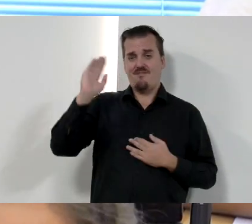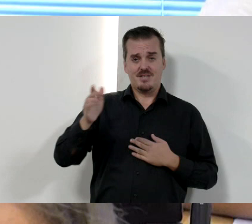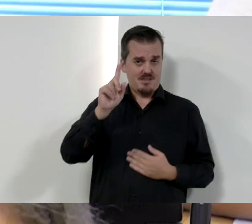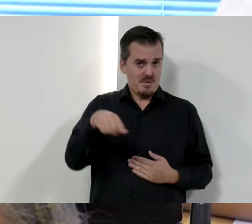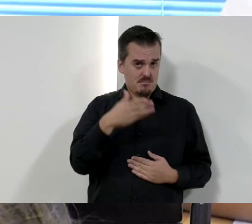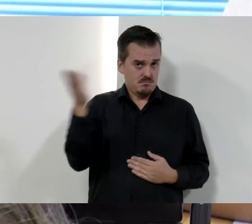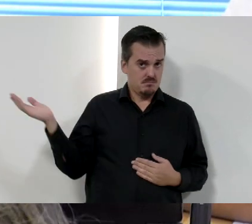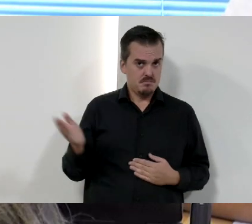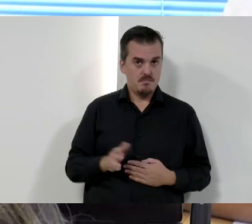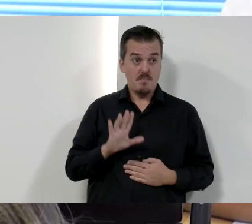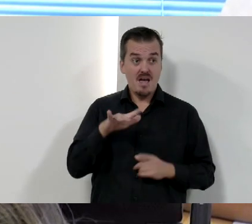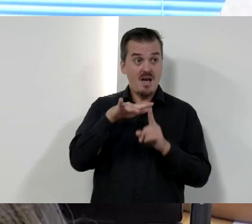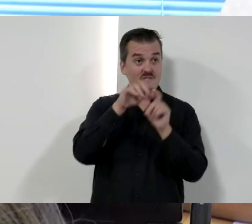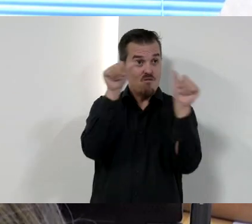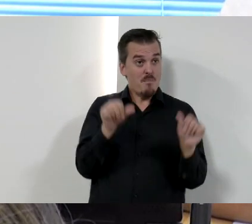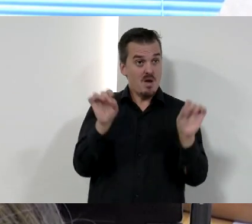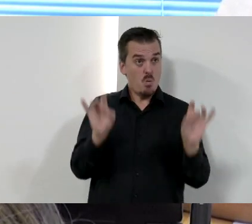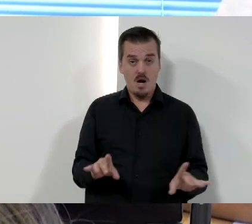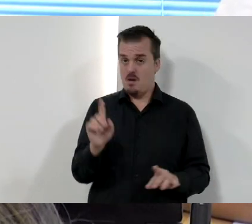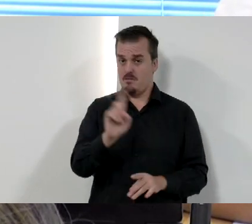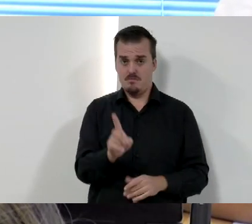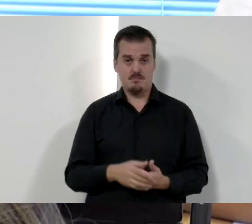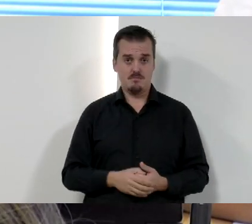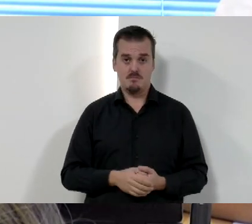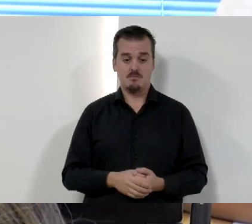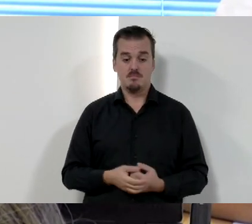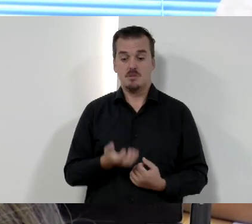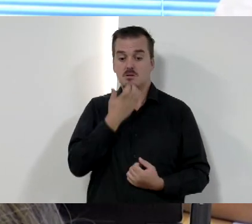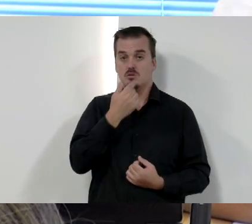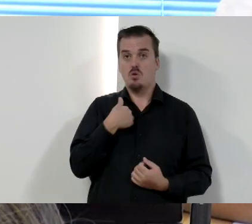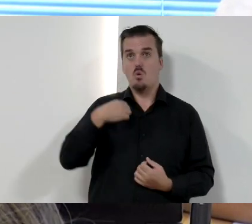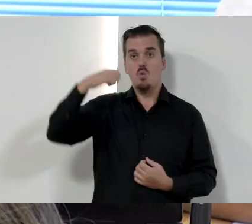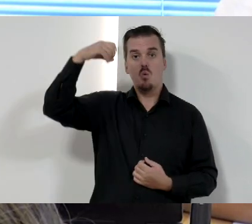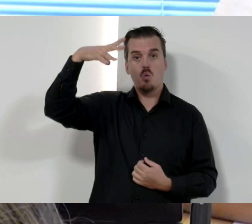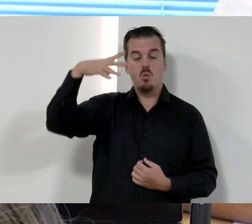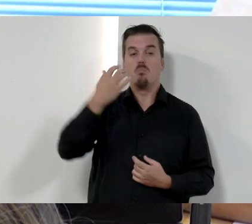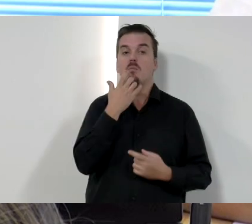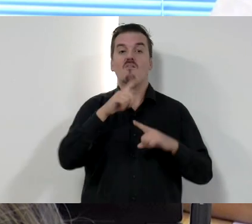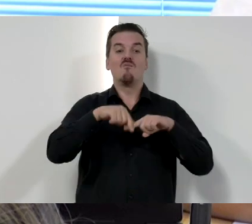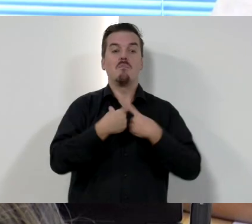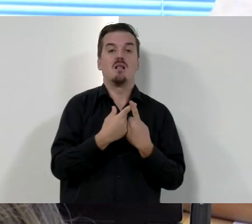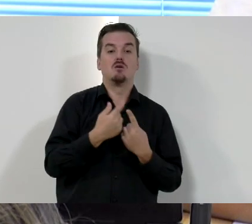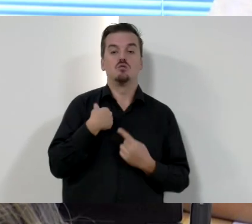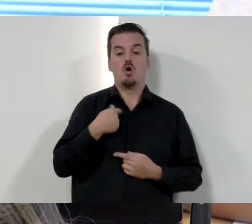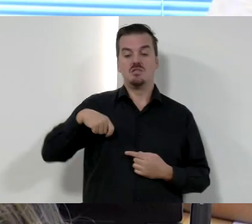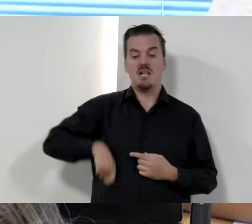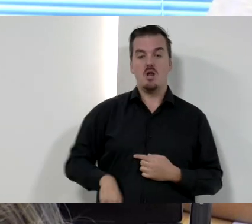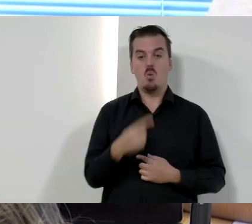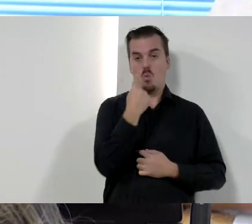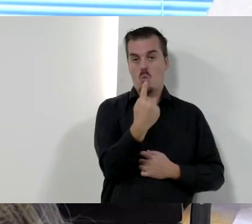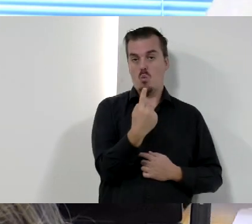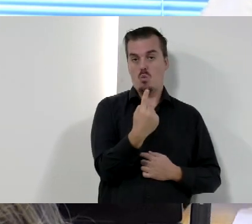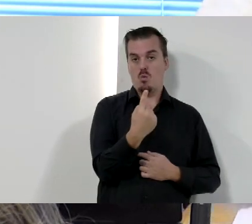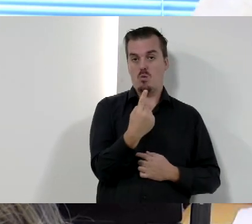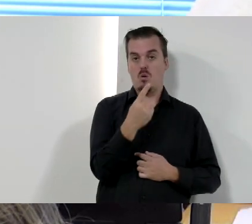pero no de la misma manera. No puede afrontar igual la subida de la luz una familia que tiene solamente un salario con